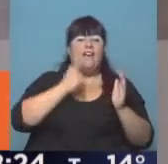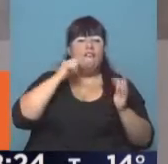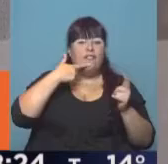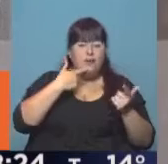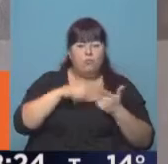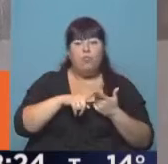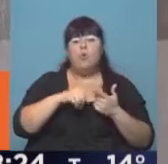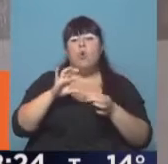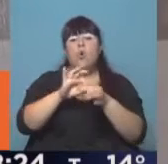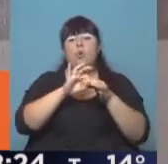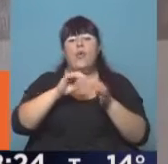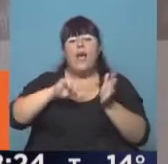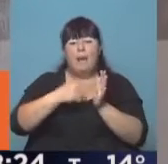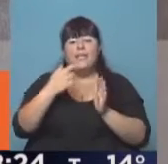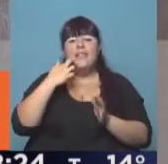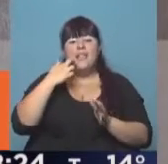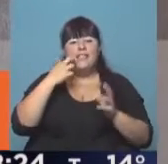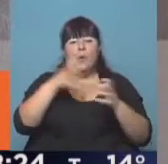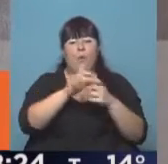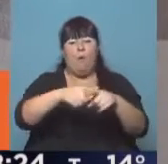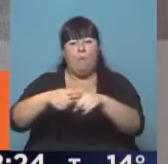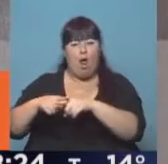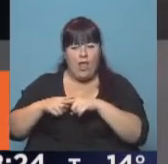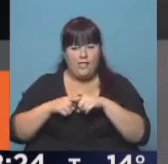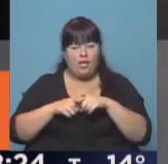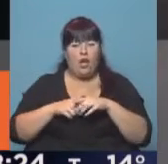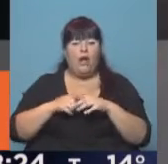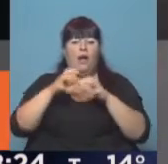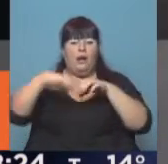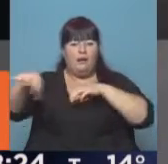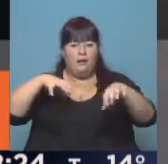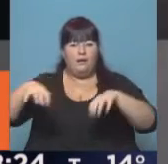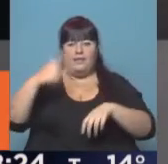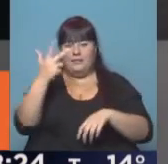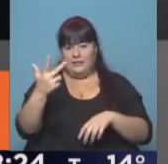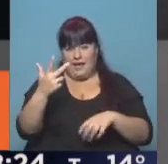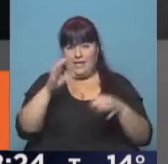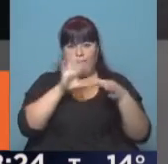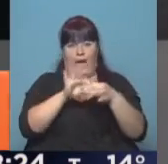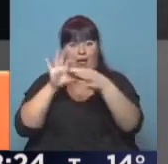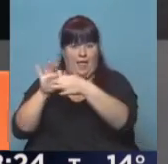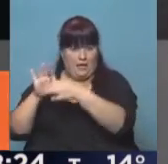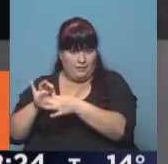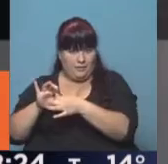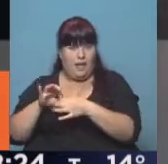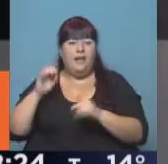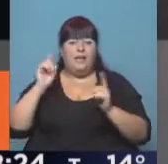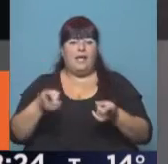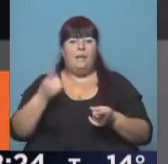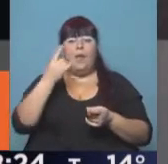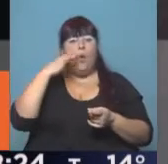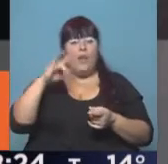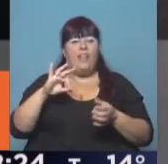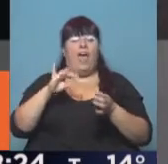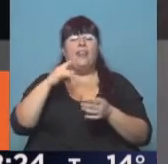esta ley aporte que tiene 19 partidos y está subdividida en 13 alianzas en la cual está unidad